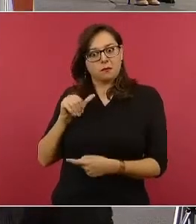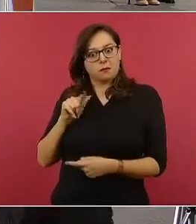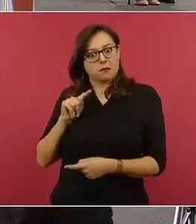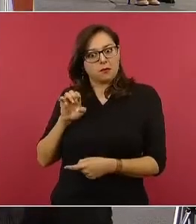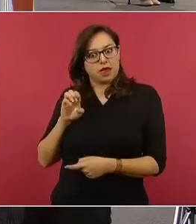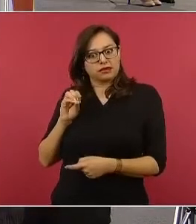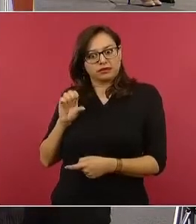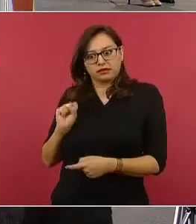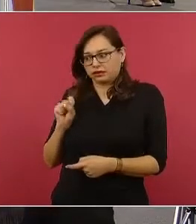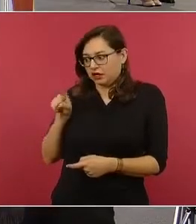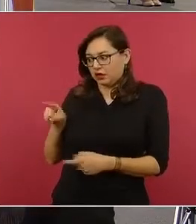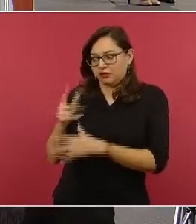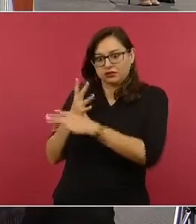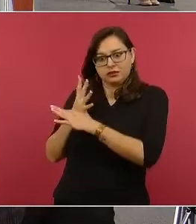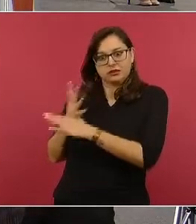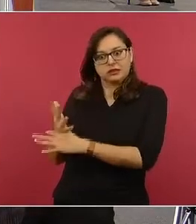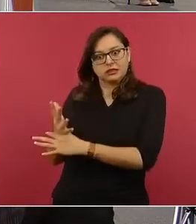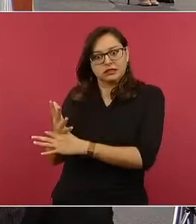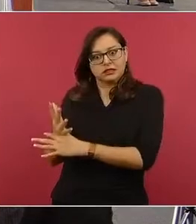decía Adolfo López Mateos.